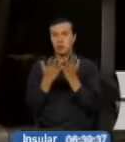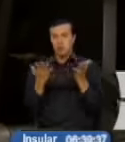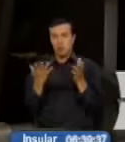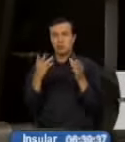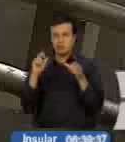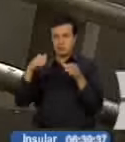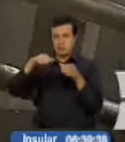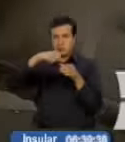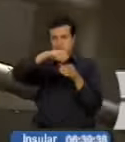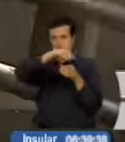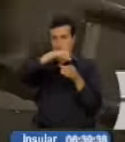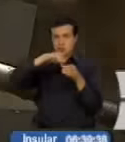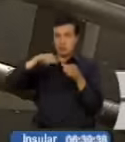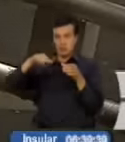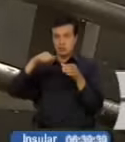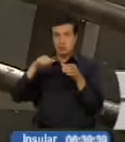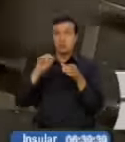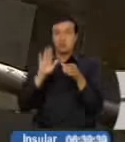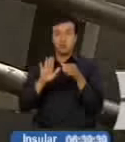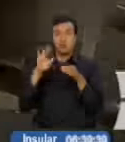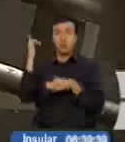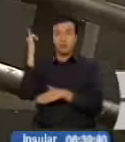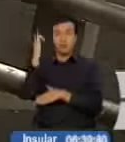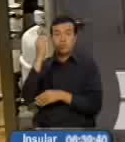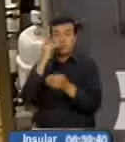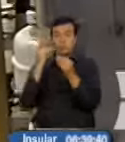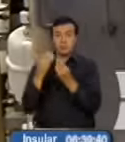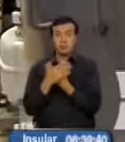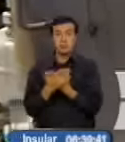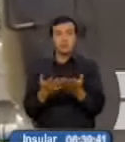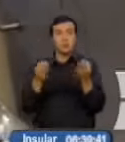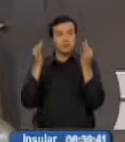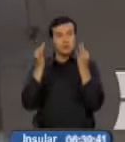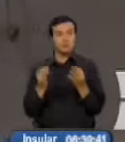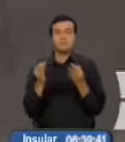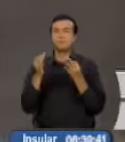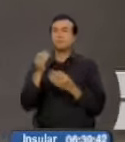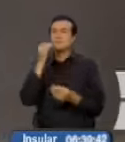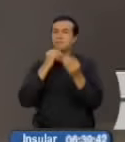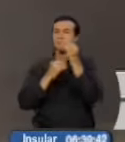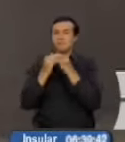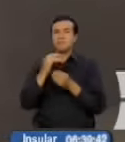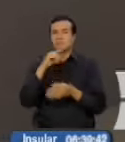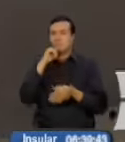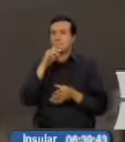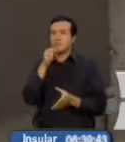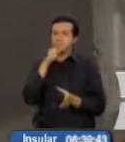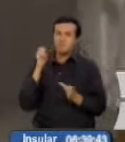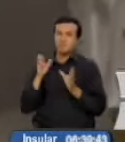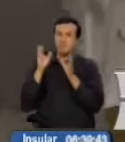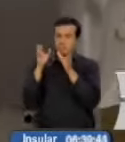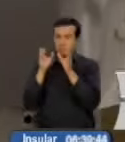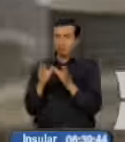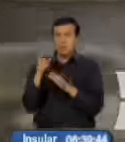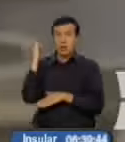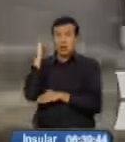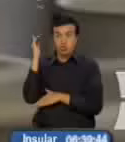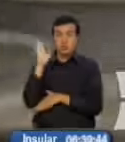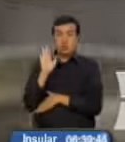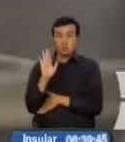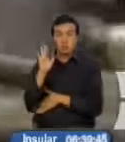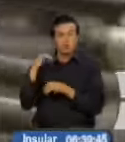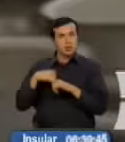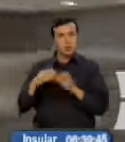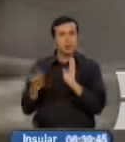de conserva por parte del Servicio Integral para la Industria Alimenticia permitirá al sector de alimentos frescos, congelados e industrializados continuar